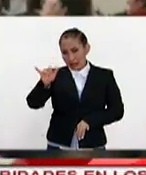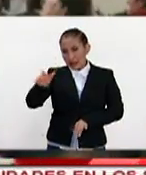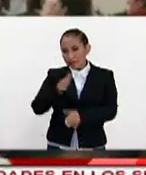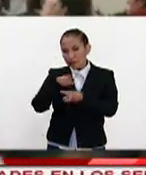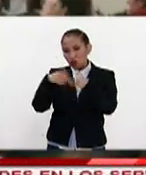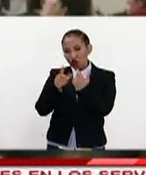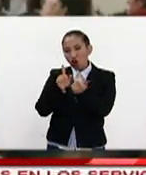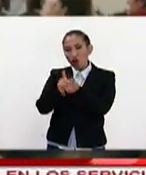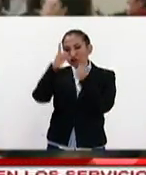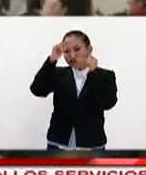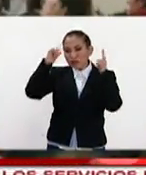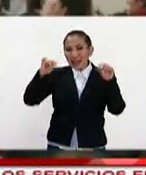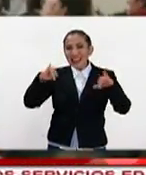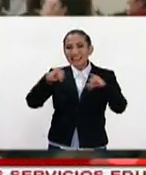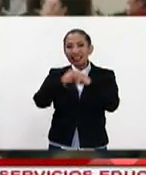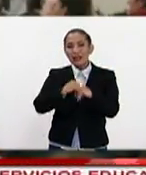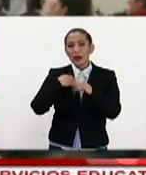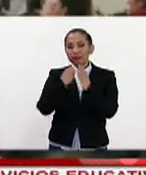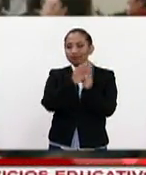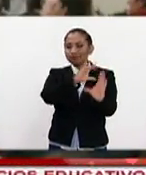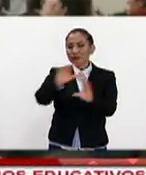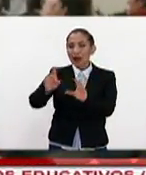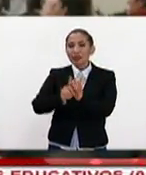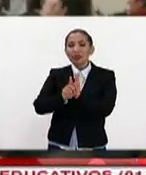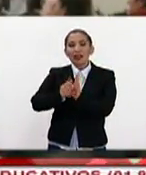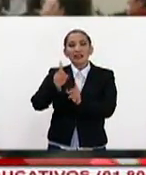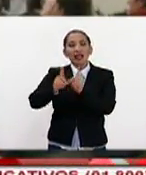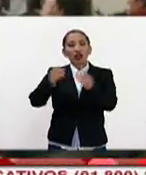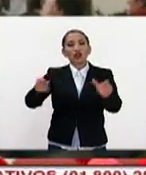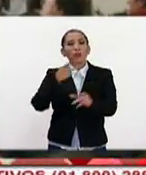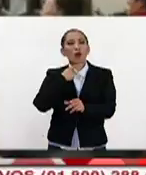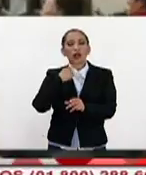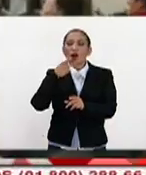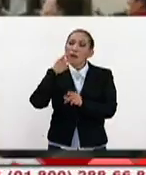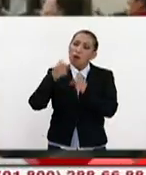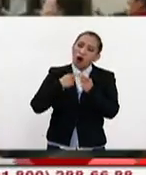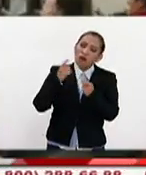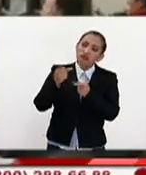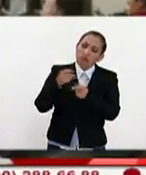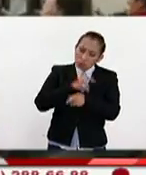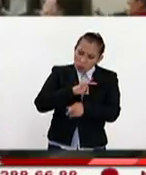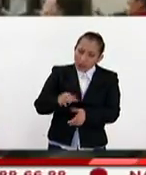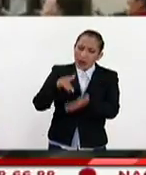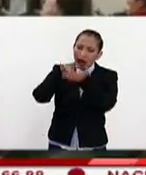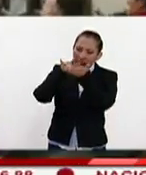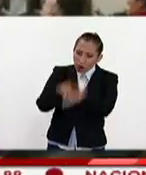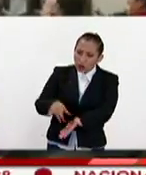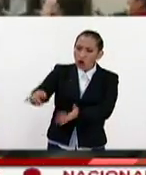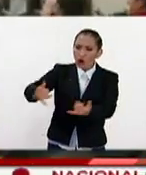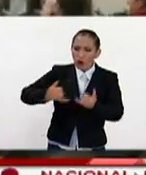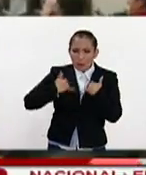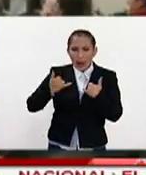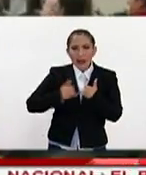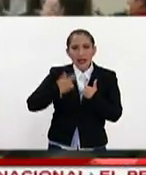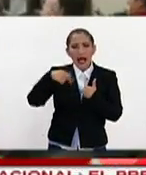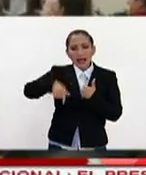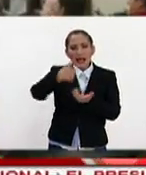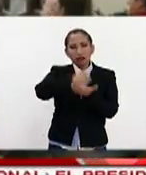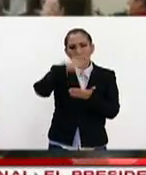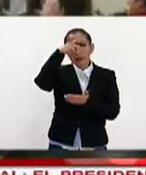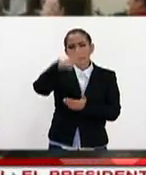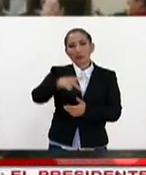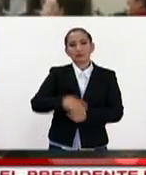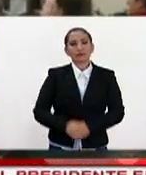se reunió con egresados del Instituto de Capacitación y Desarrollo Político, en donde dijo que va a apoyar a los jóvenes en la capital